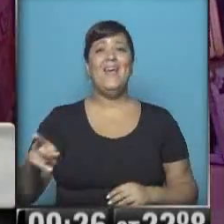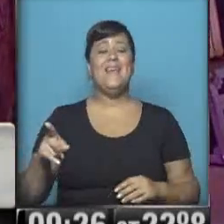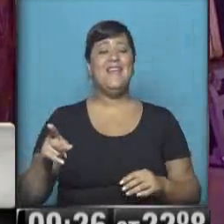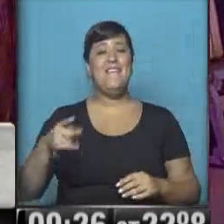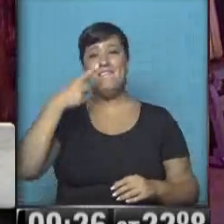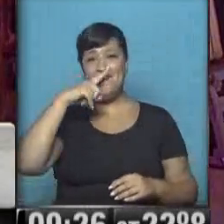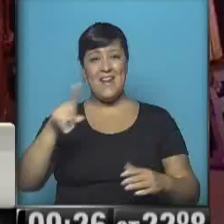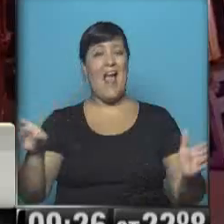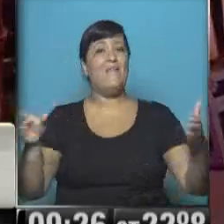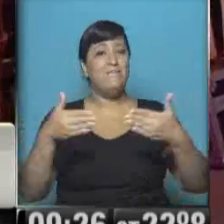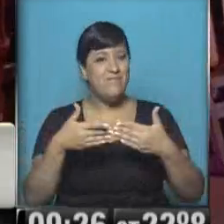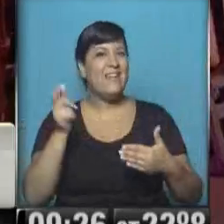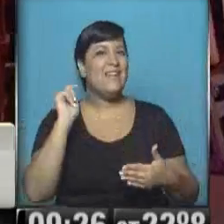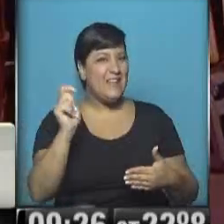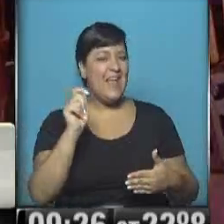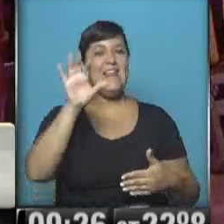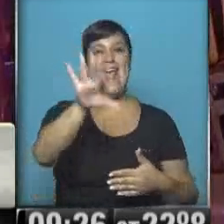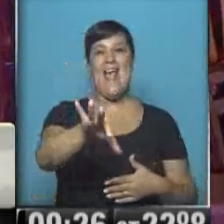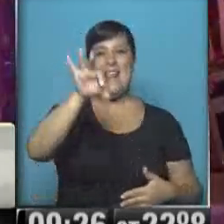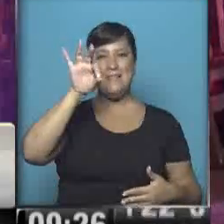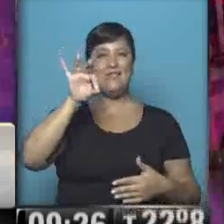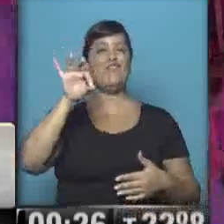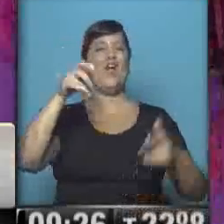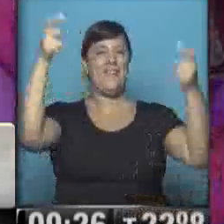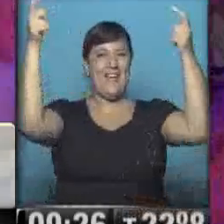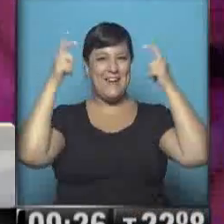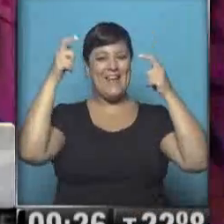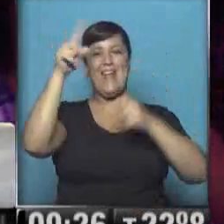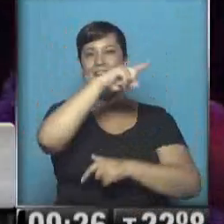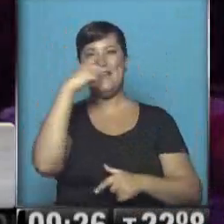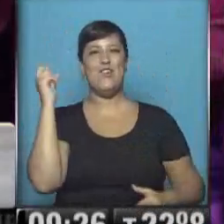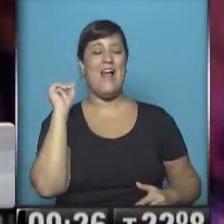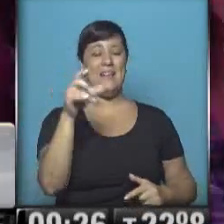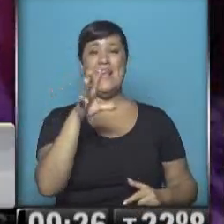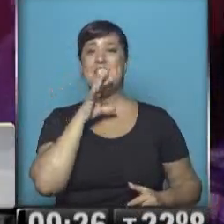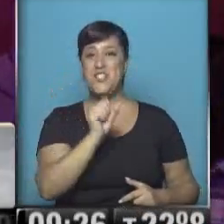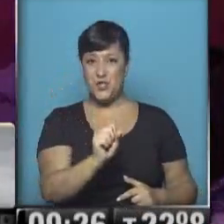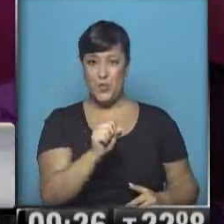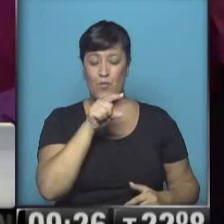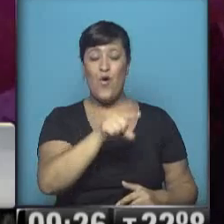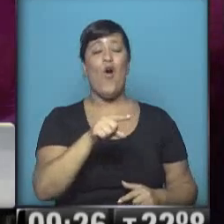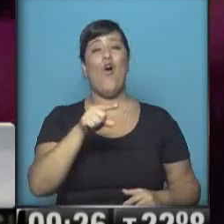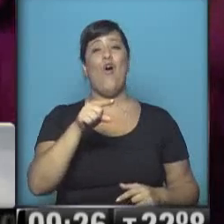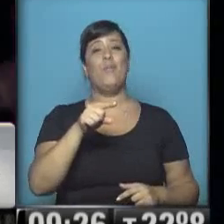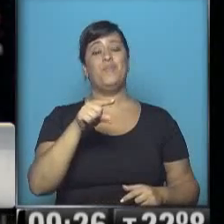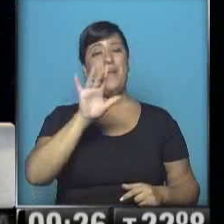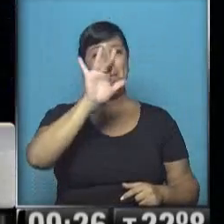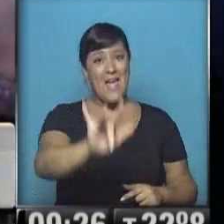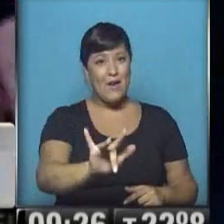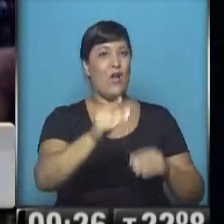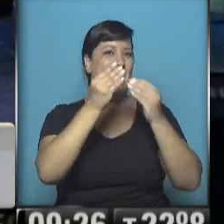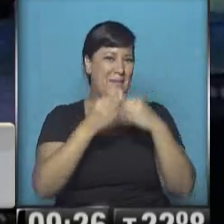estará con la elección de la Reina Nacional del Chivo. Ya después del miércoles comienzan los